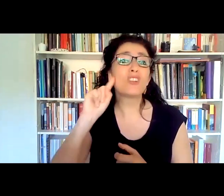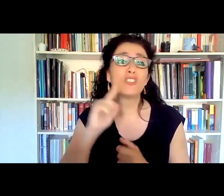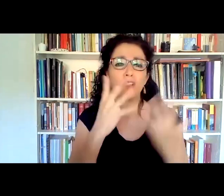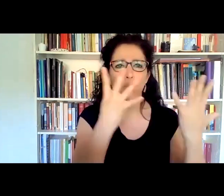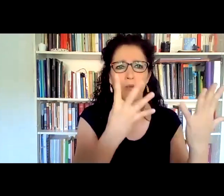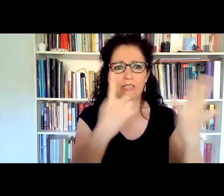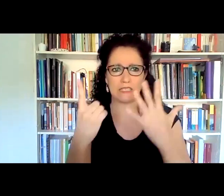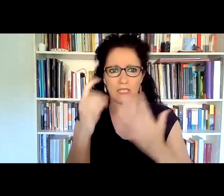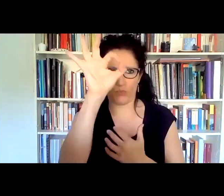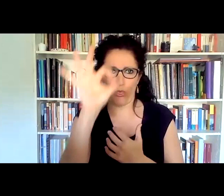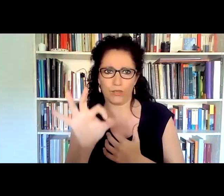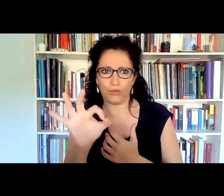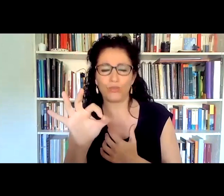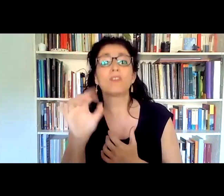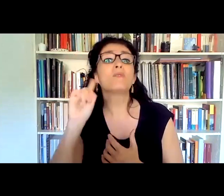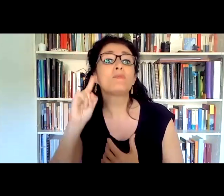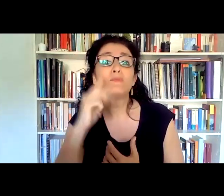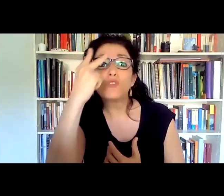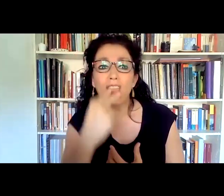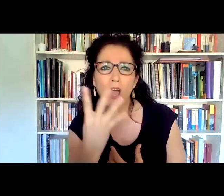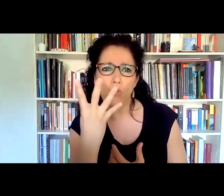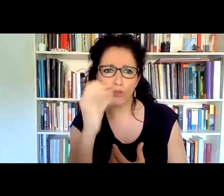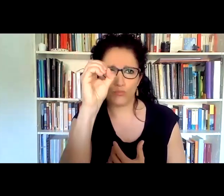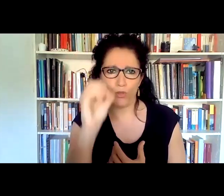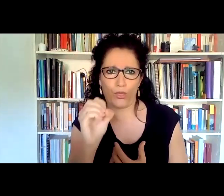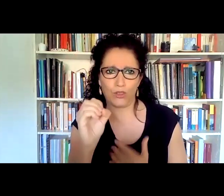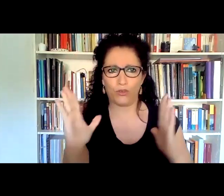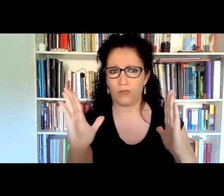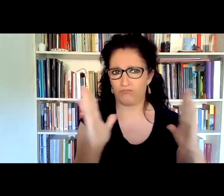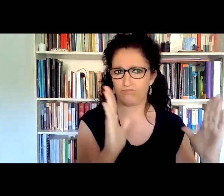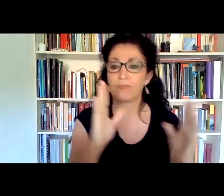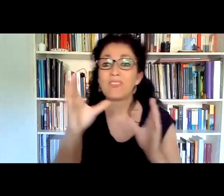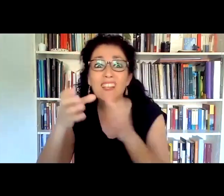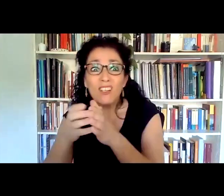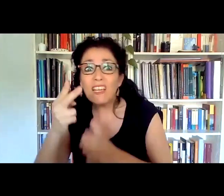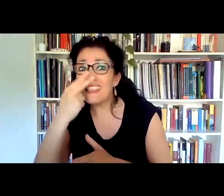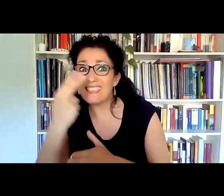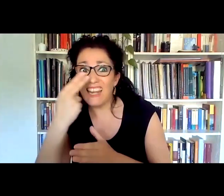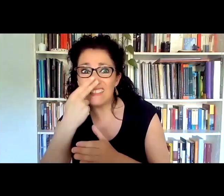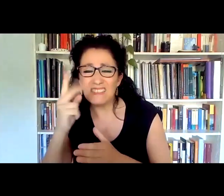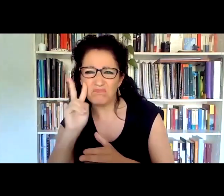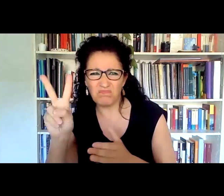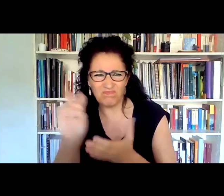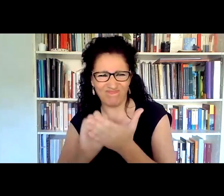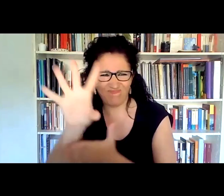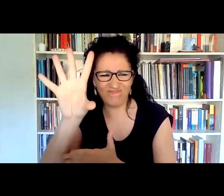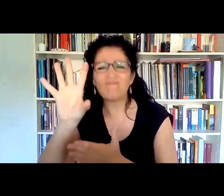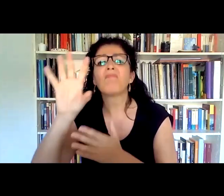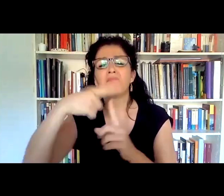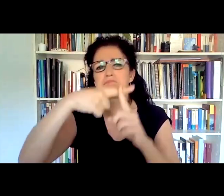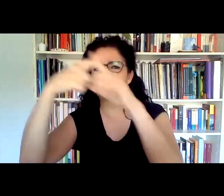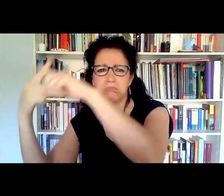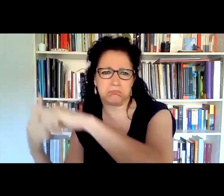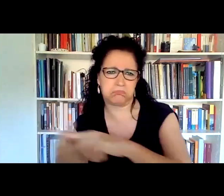participaban, como decía, en los cuestionarios tanto personas sordas como sordociegas, 96% de personas sordas, 4% de